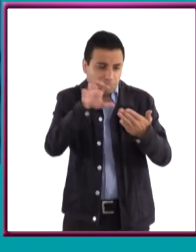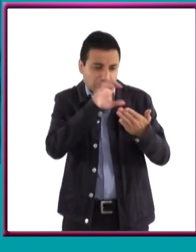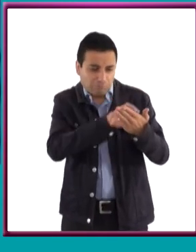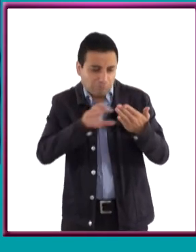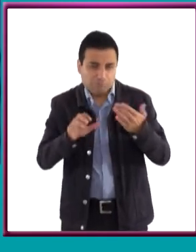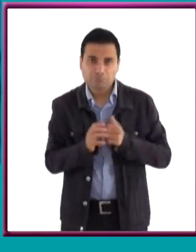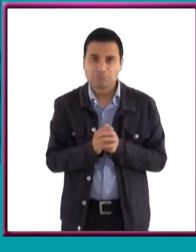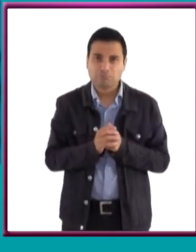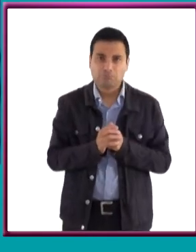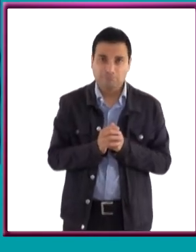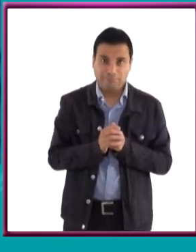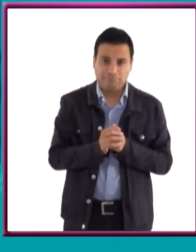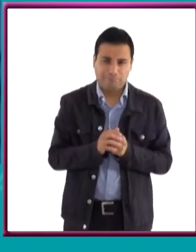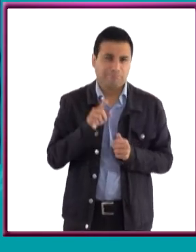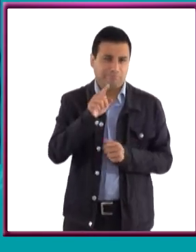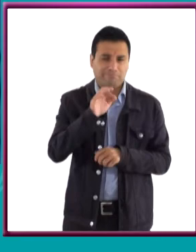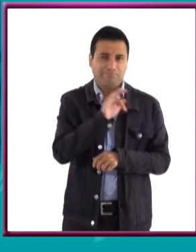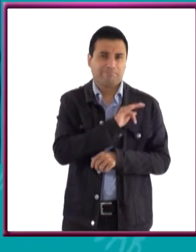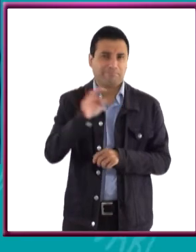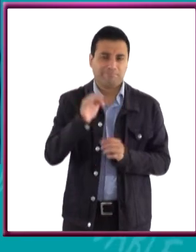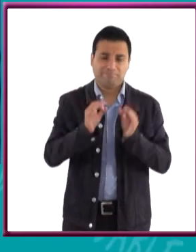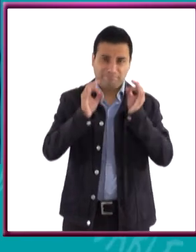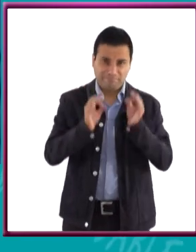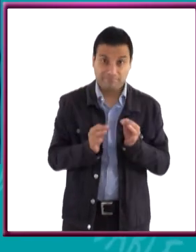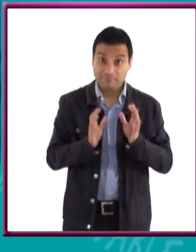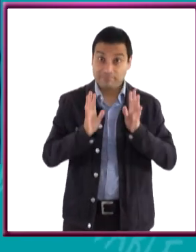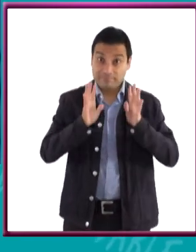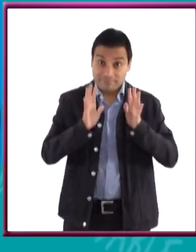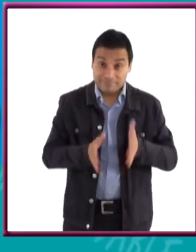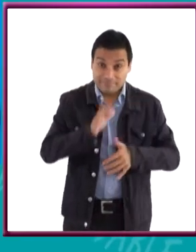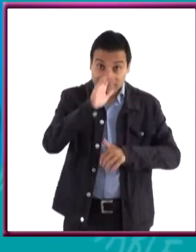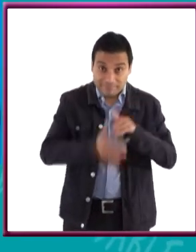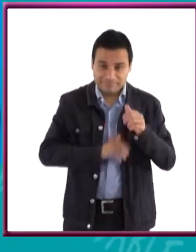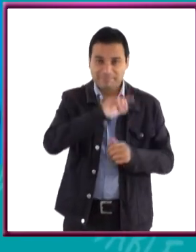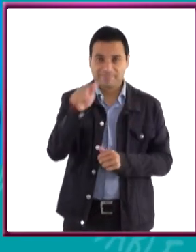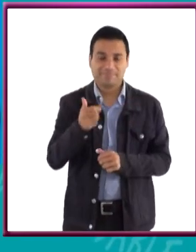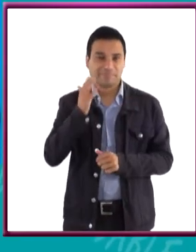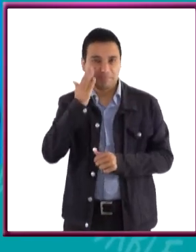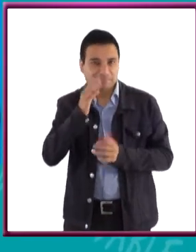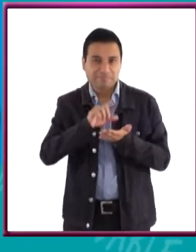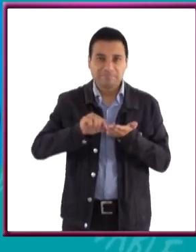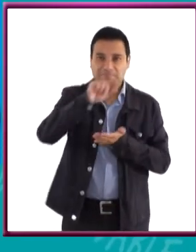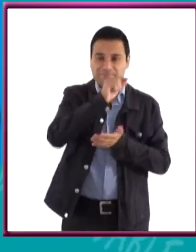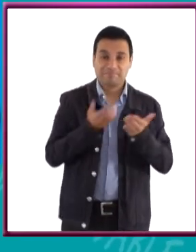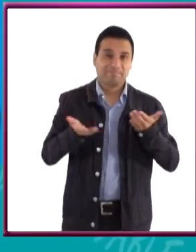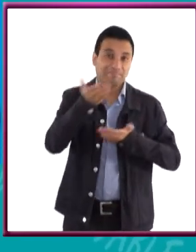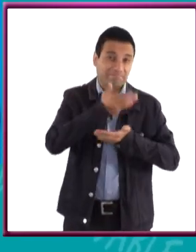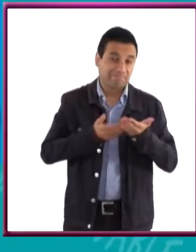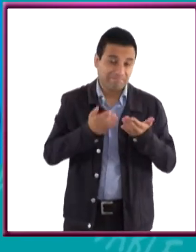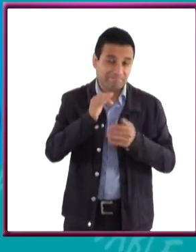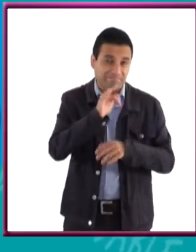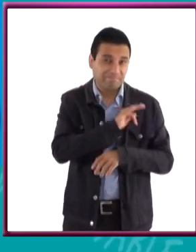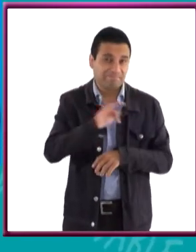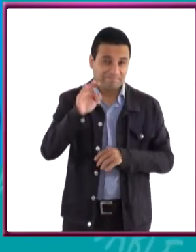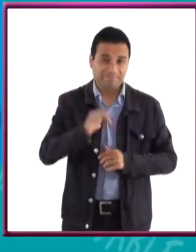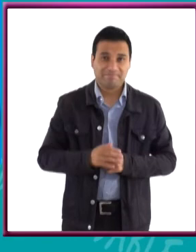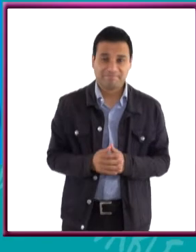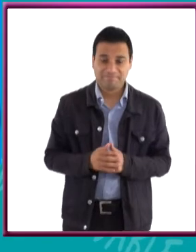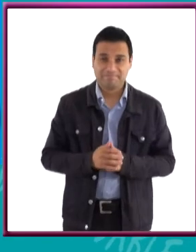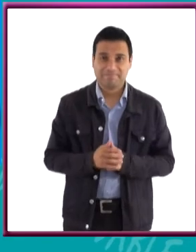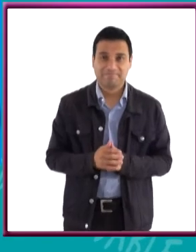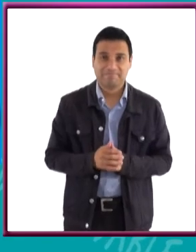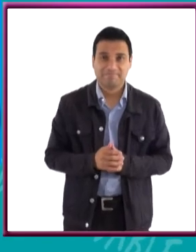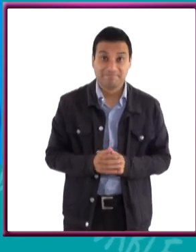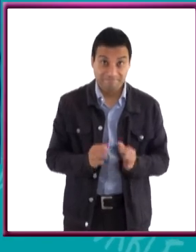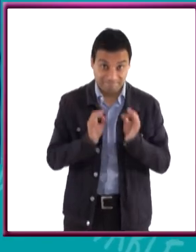la descripción. Cuando estés satisfecho con tu storyboard, compártelo en tus redes sociales, en Twitter, Instagram